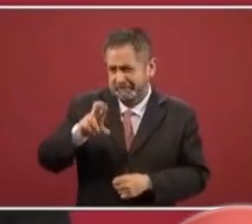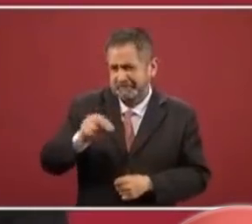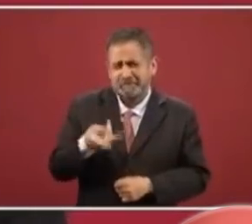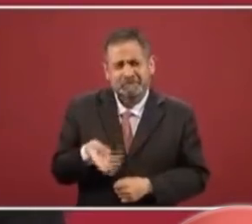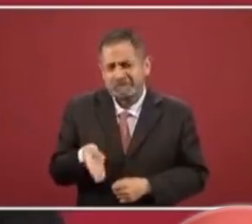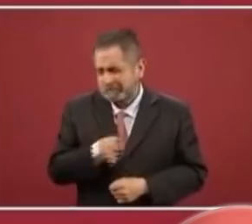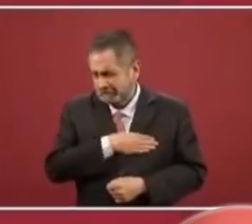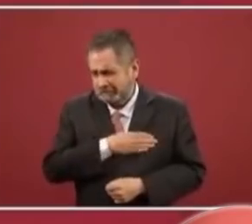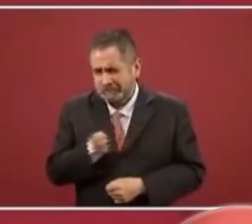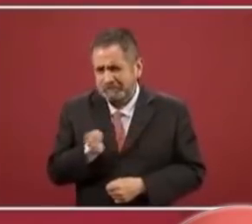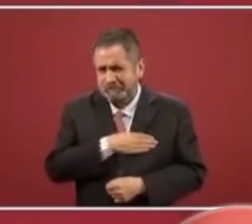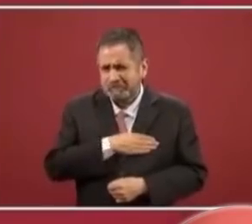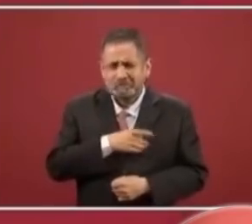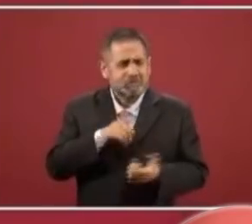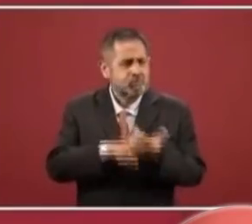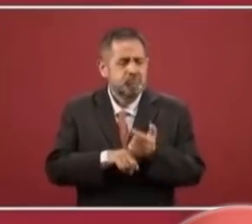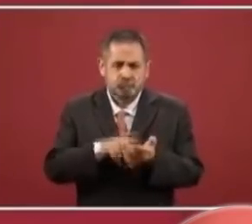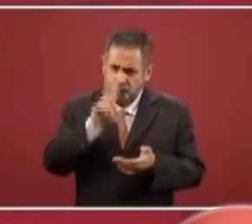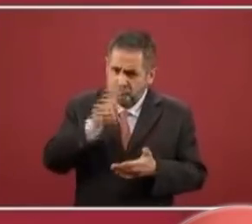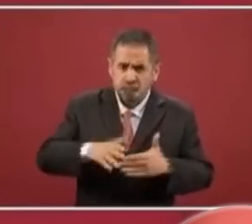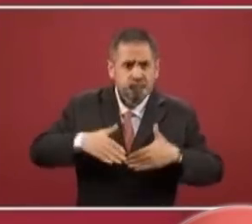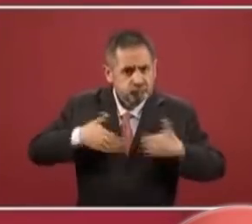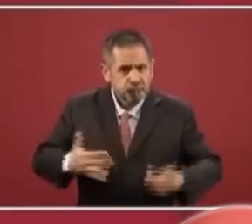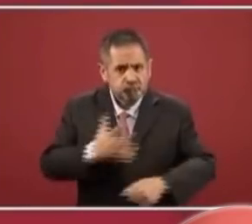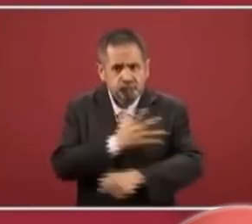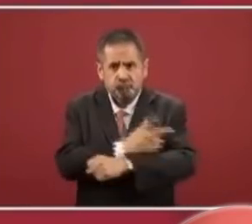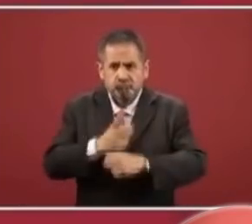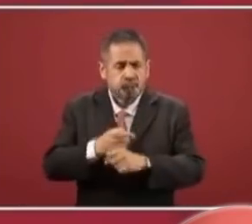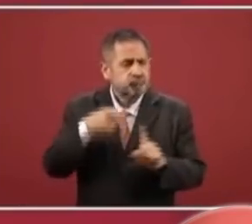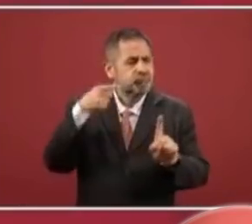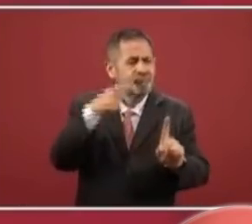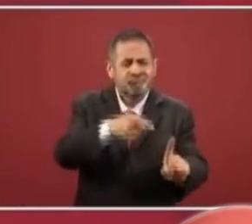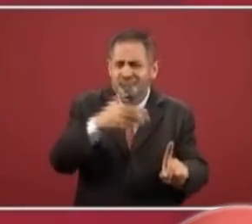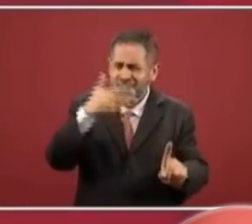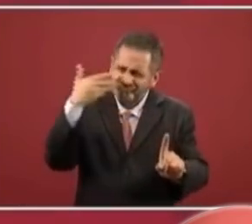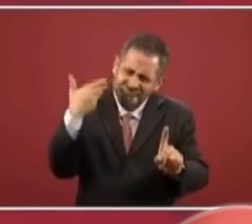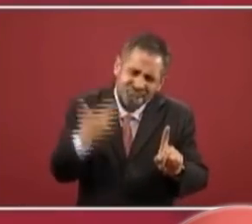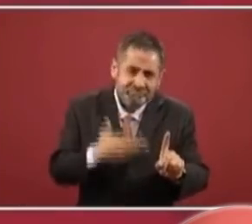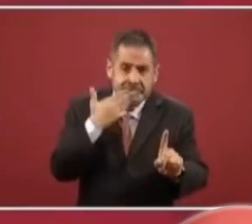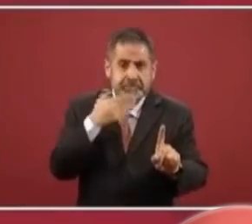un demócrata sincero, venero